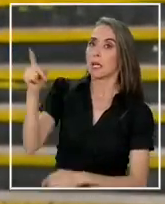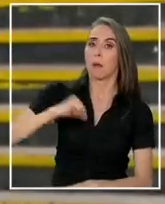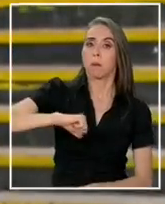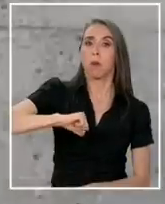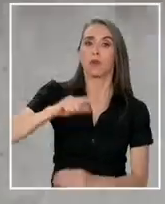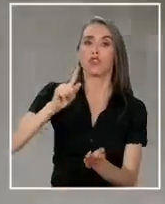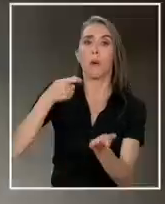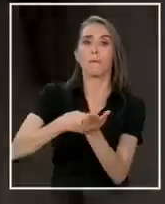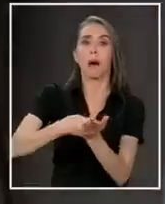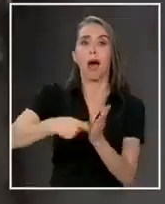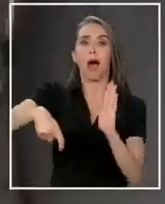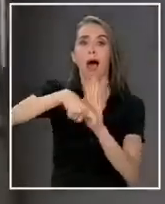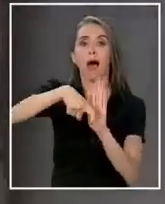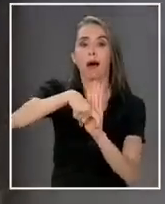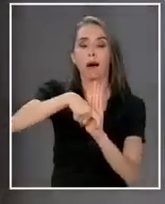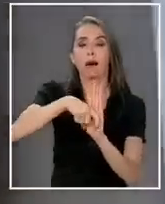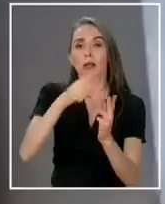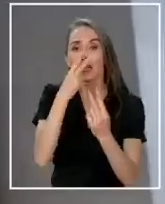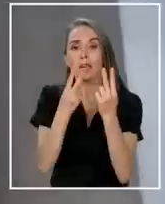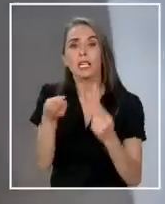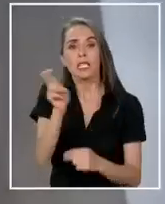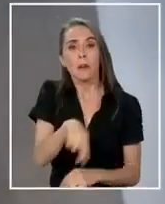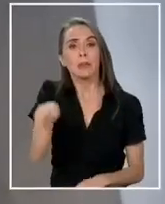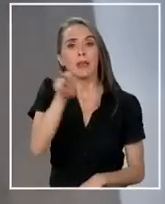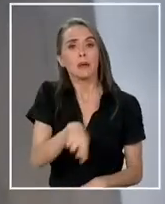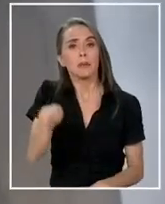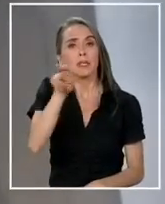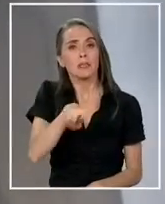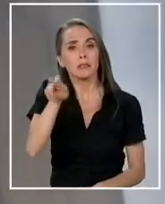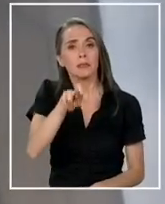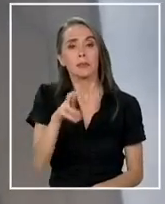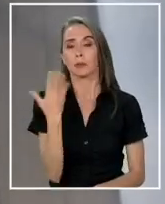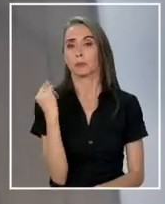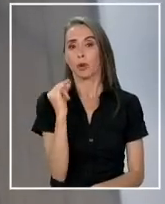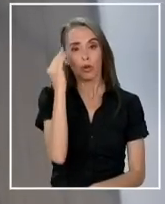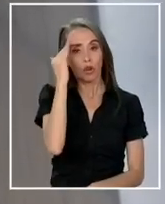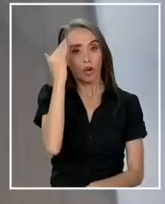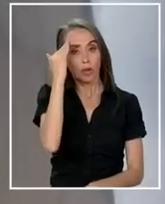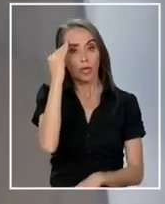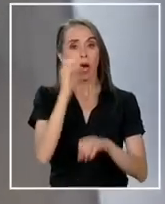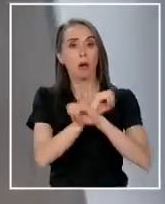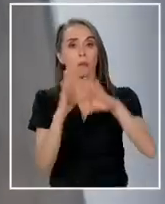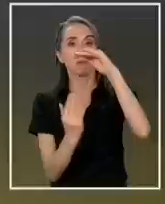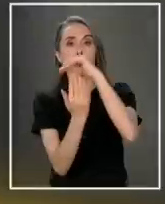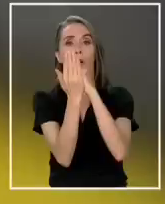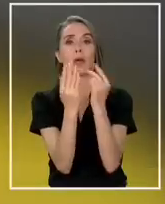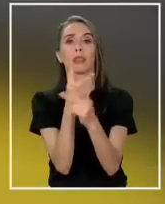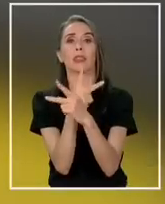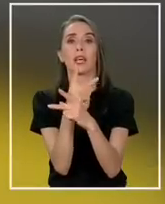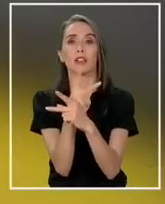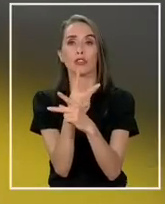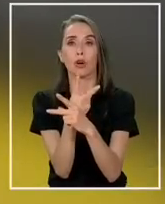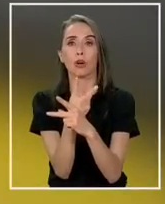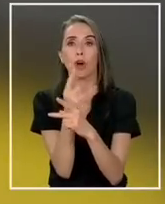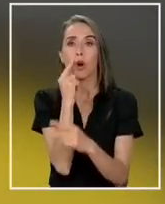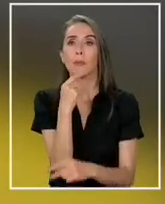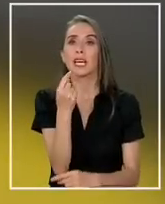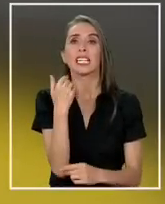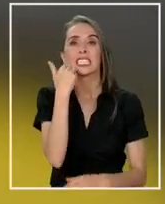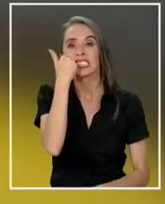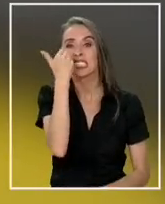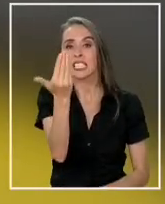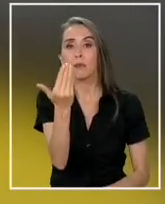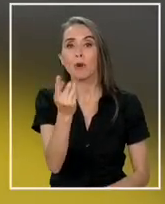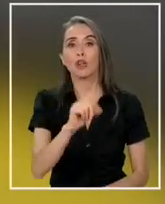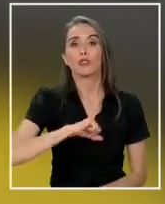evadieron y es una lata una conducta que se repite y que Durante los últimos días se ha viralizado en tiktok devolviendo sinvergüenzas